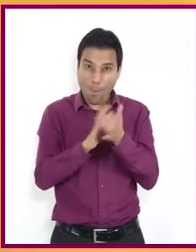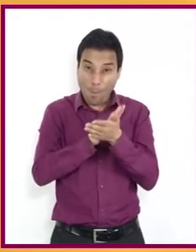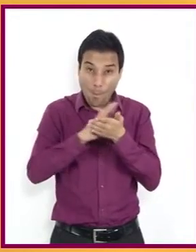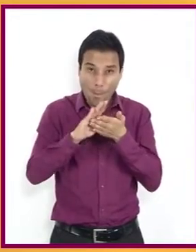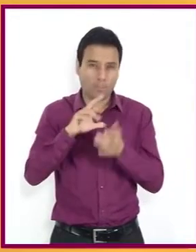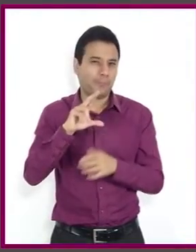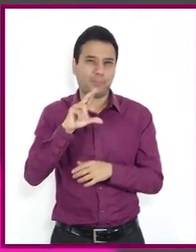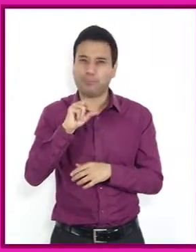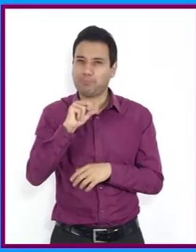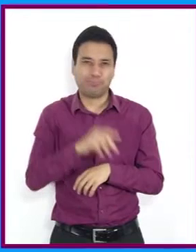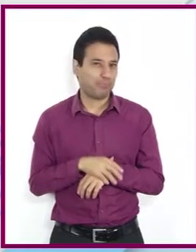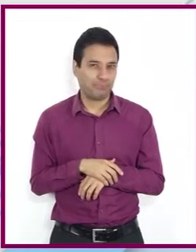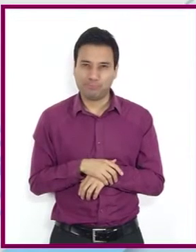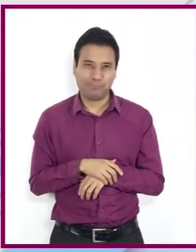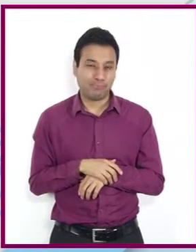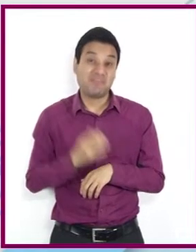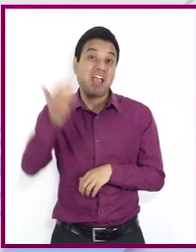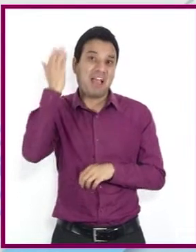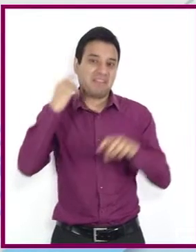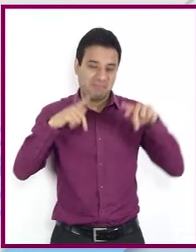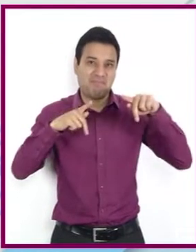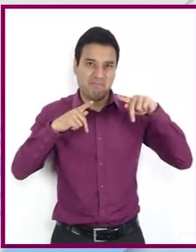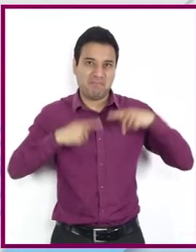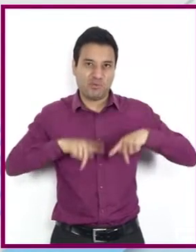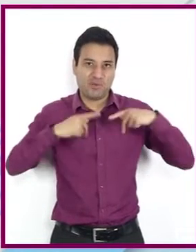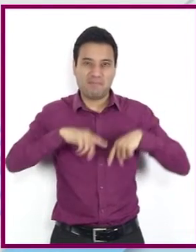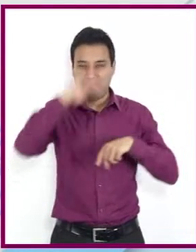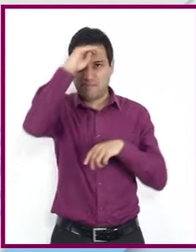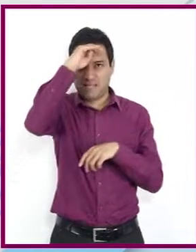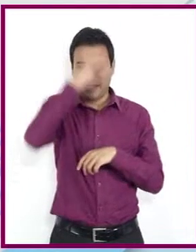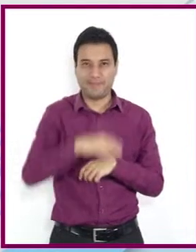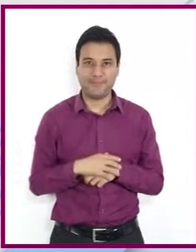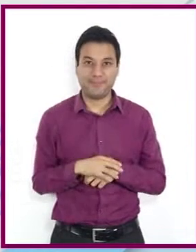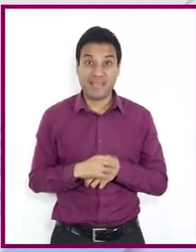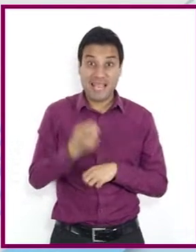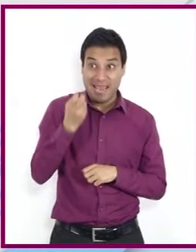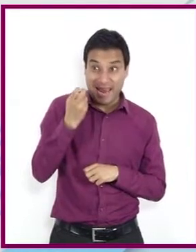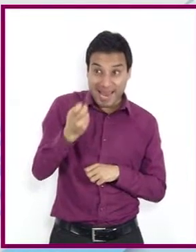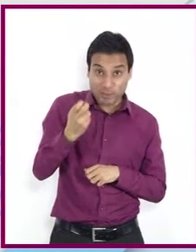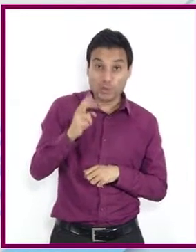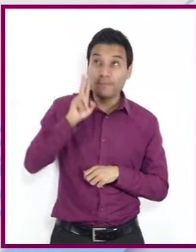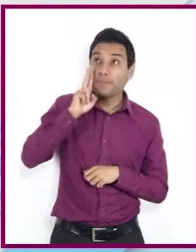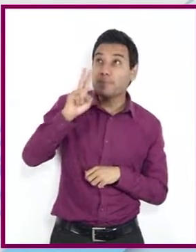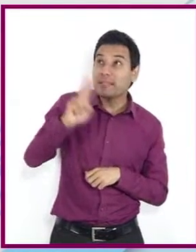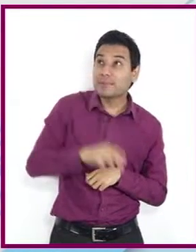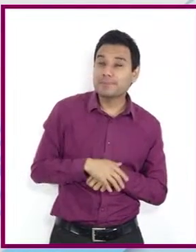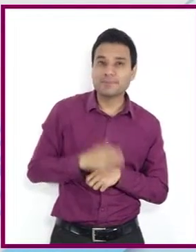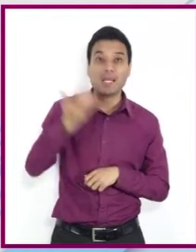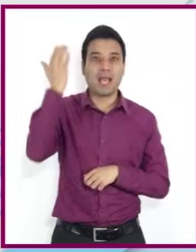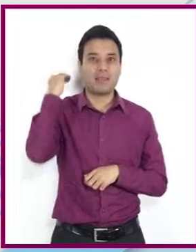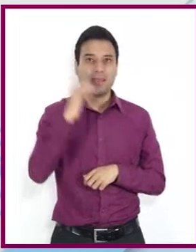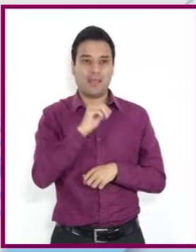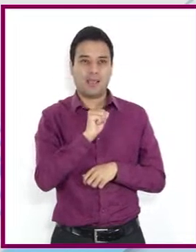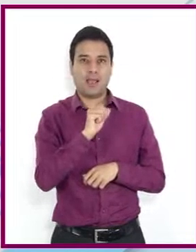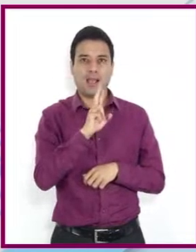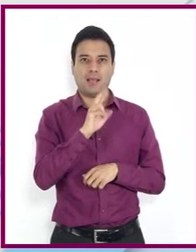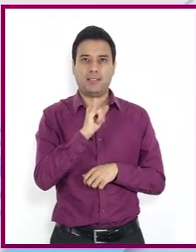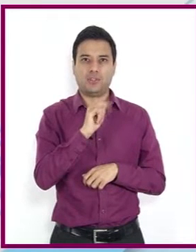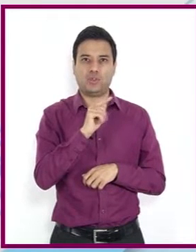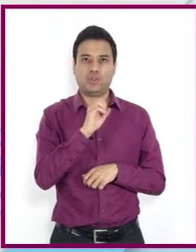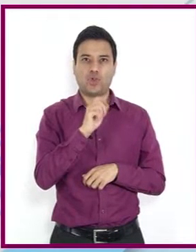en aquel entonces. Esas observaciones pusieron en entredicho las tesis aristotélicas tradicionales sobre